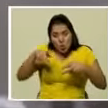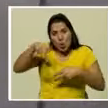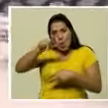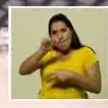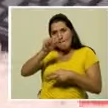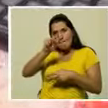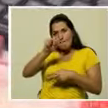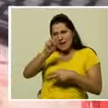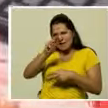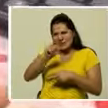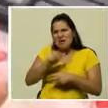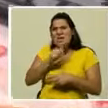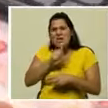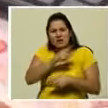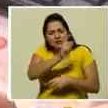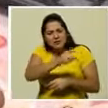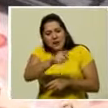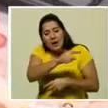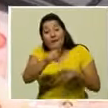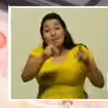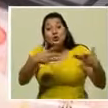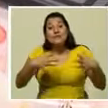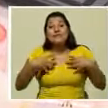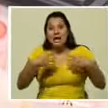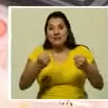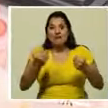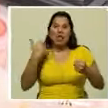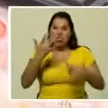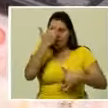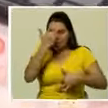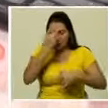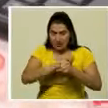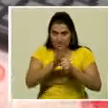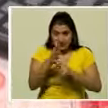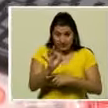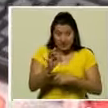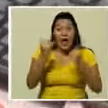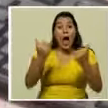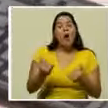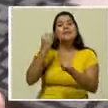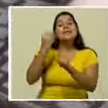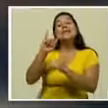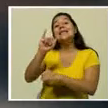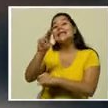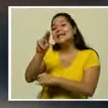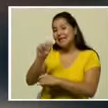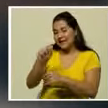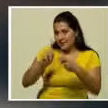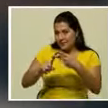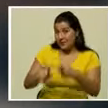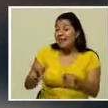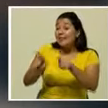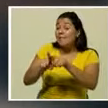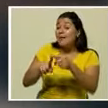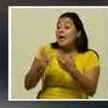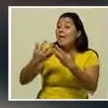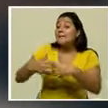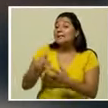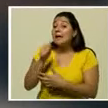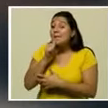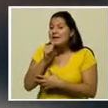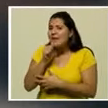enfermedad. Por otra parte, distintas universidades públicas, el Instituto Nacional de Aprendizaje, INA, e incluso la empresa